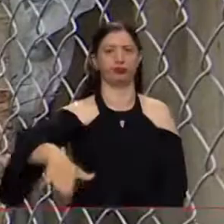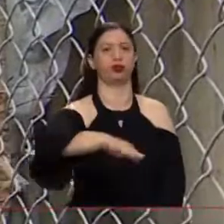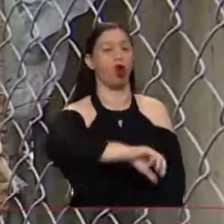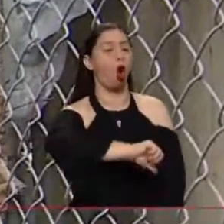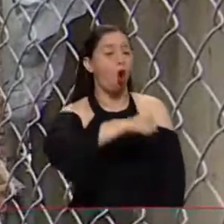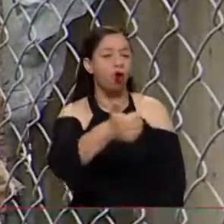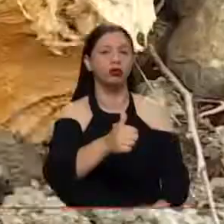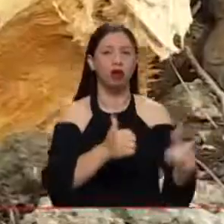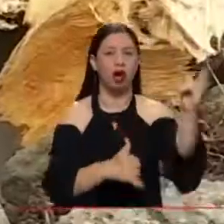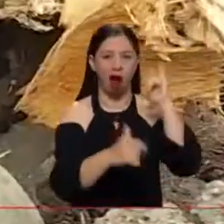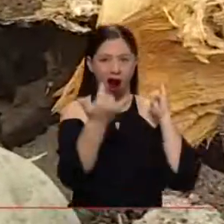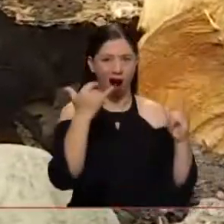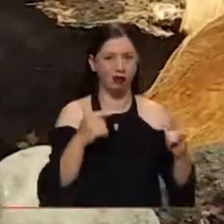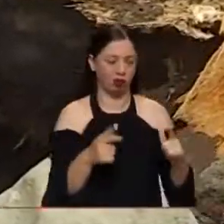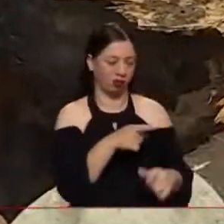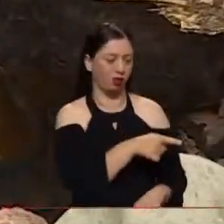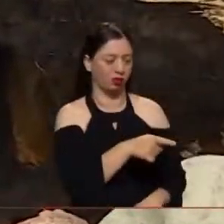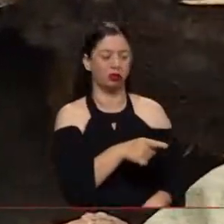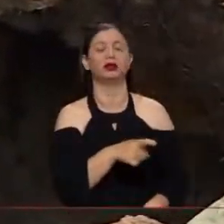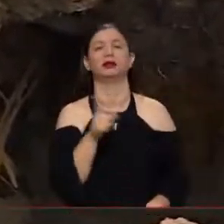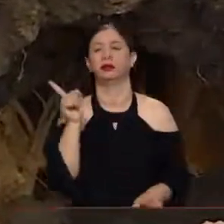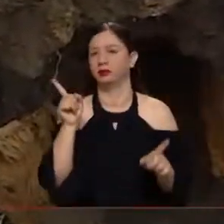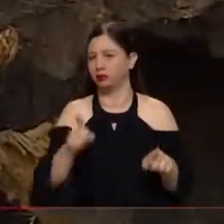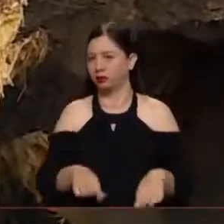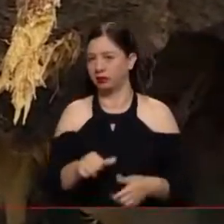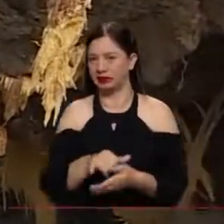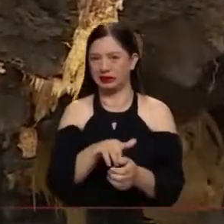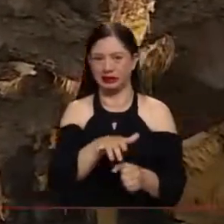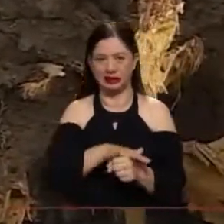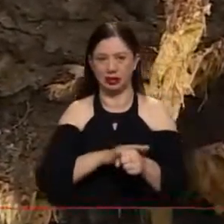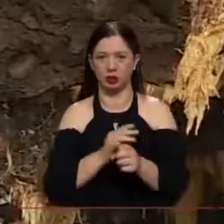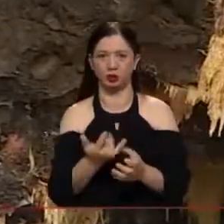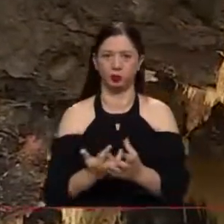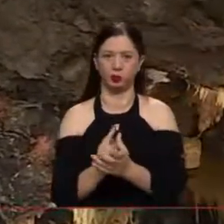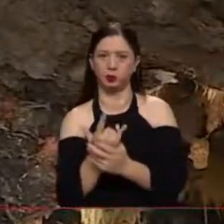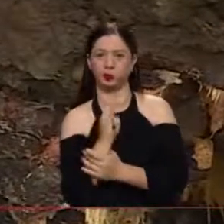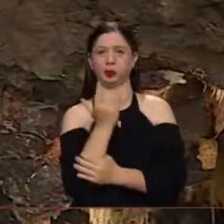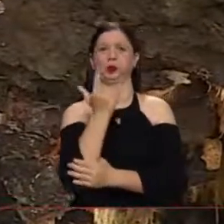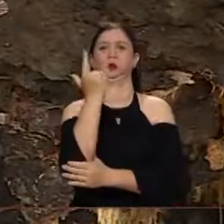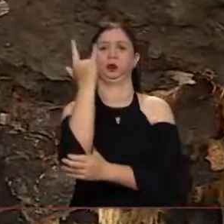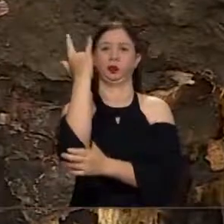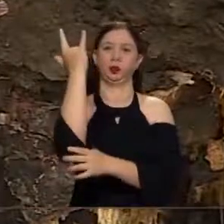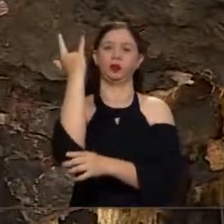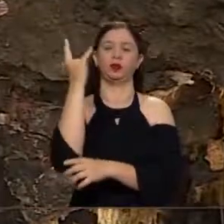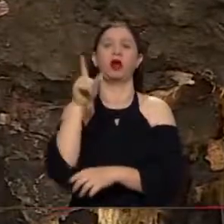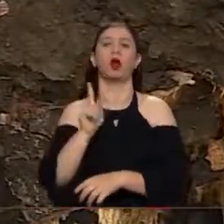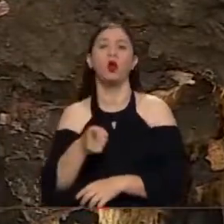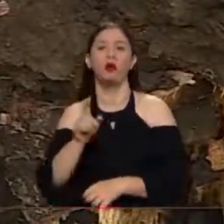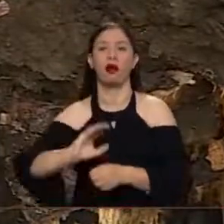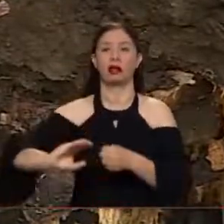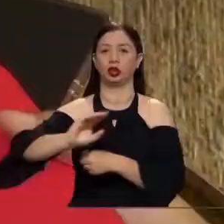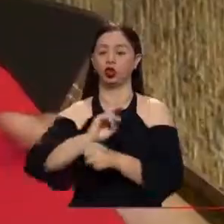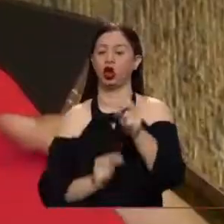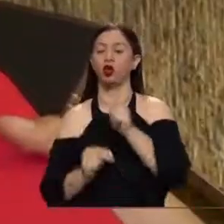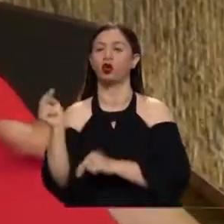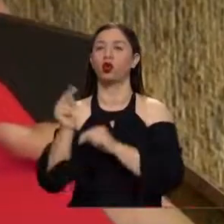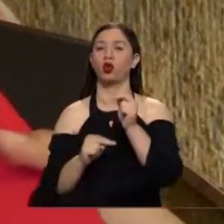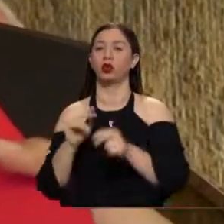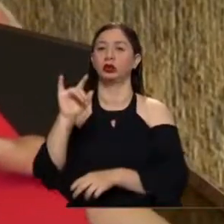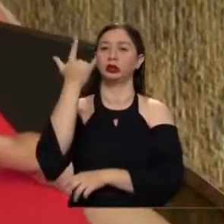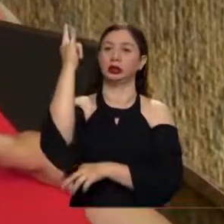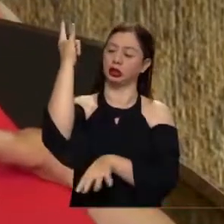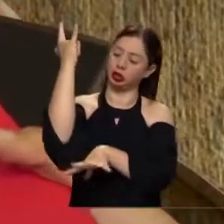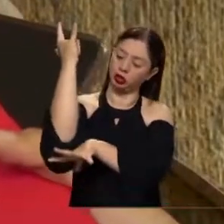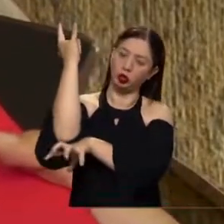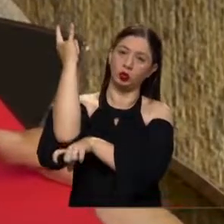otras especies que por esas condiciones en que han crecido, por esas presiones urbanas que han comprometido sus raíces